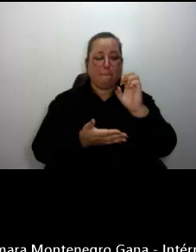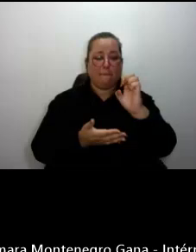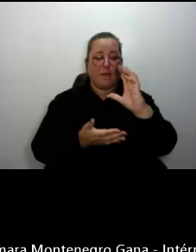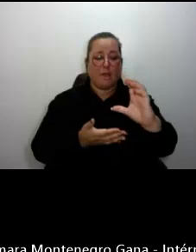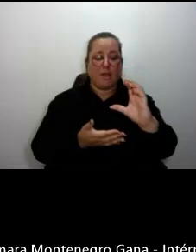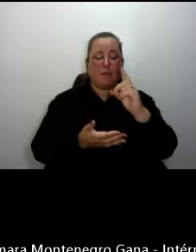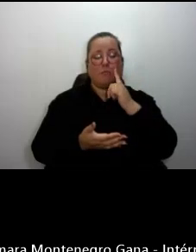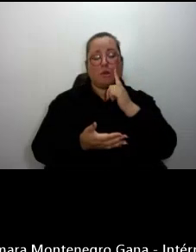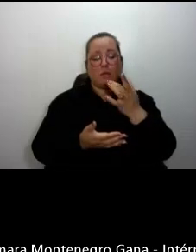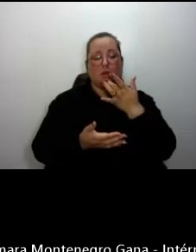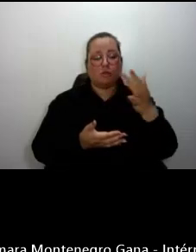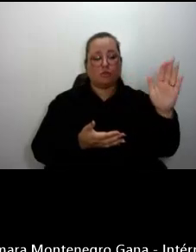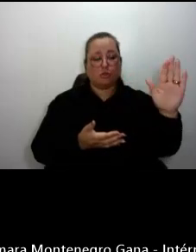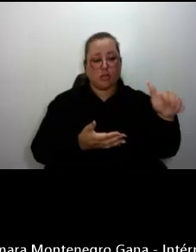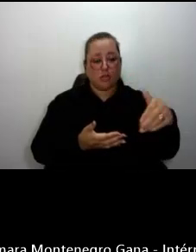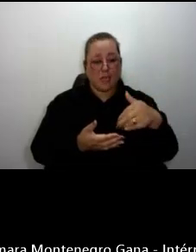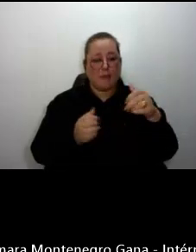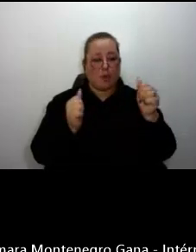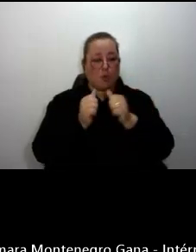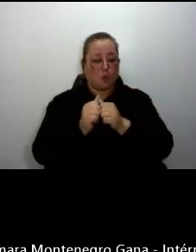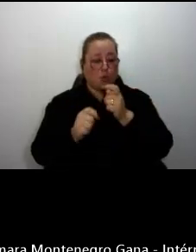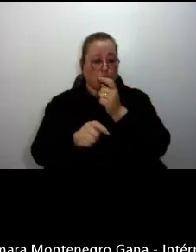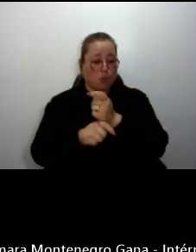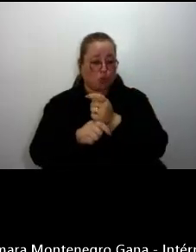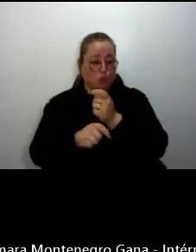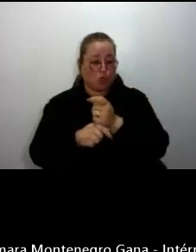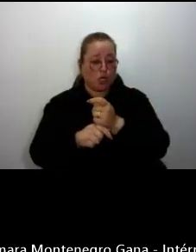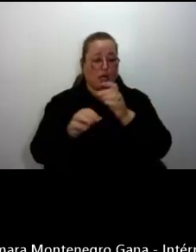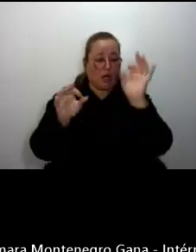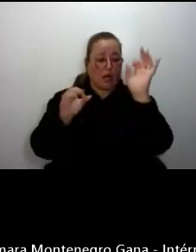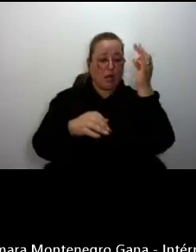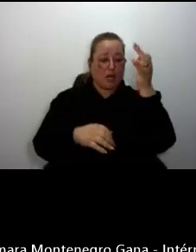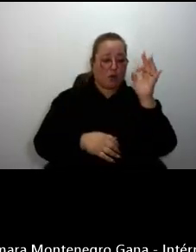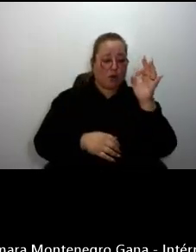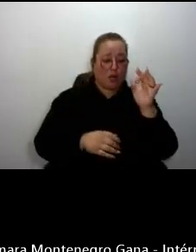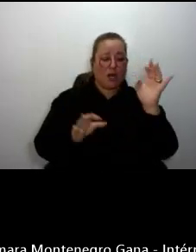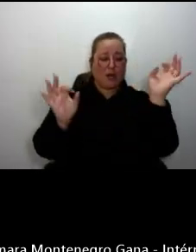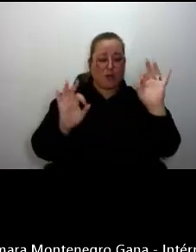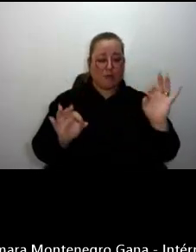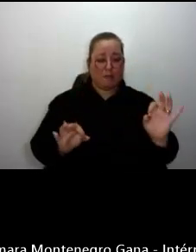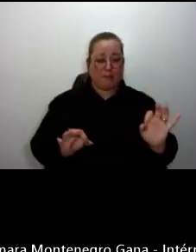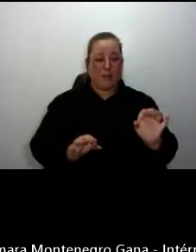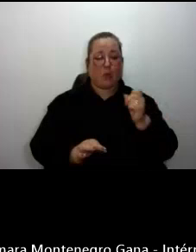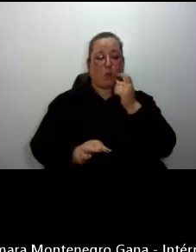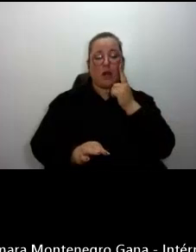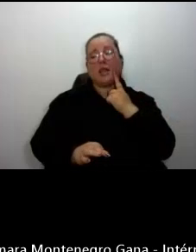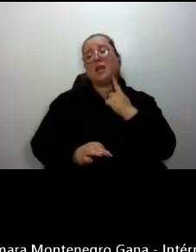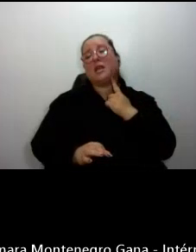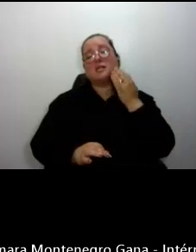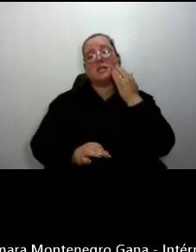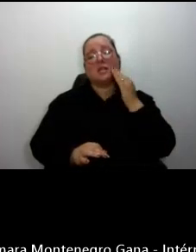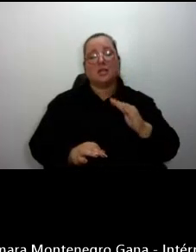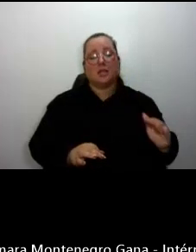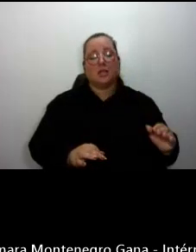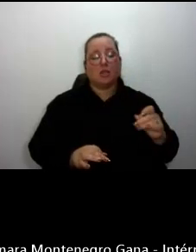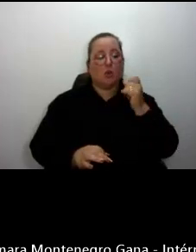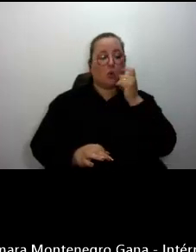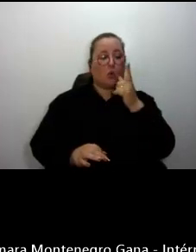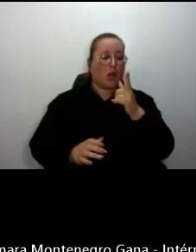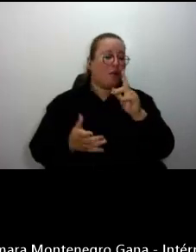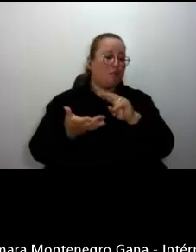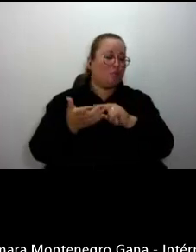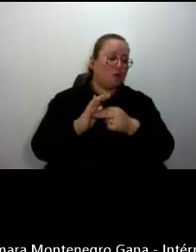citamos con el equipo de tutelaje, y ellos en estas reuniones nos mencionan los intereses de los niños, qué es lo que lo puede gatillar a que